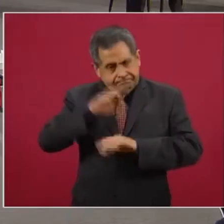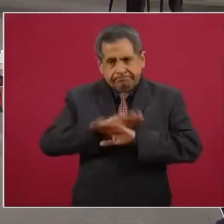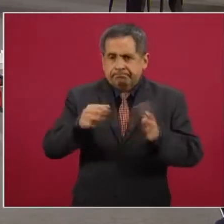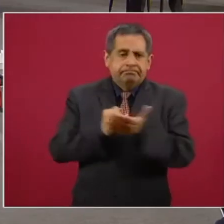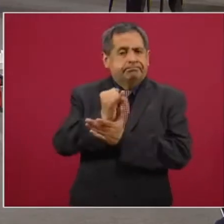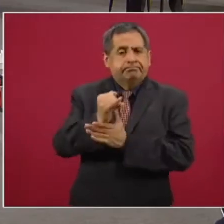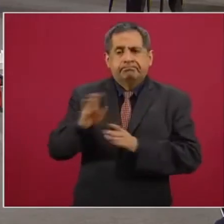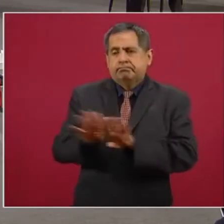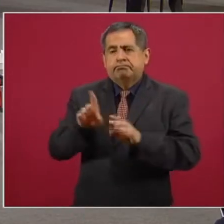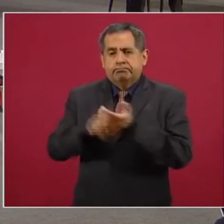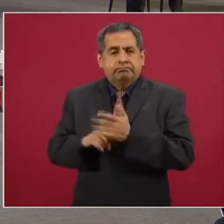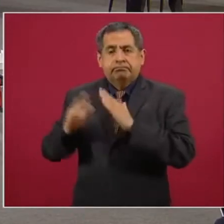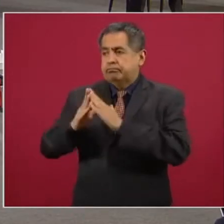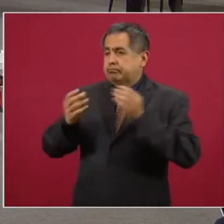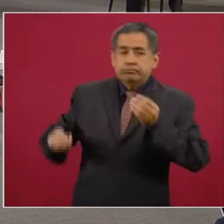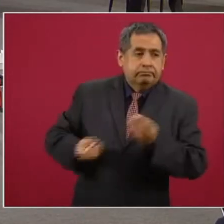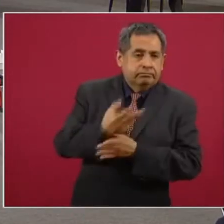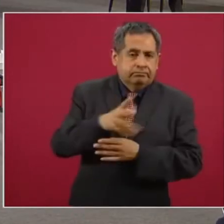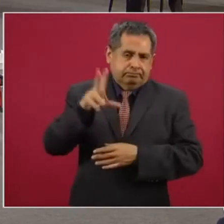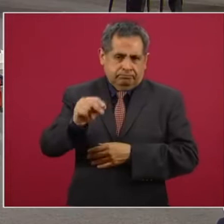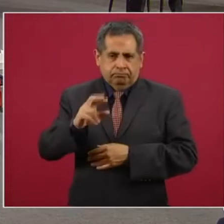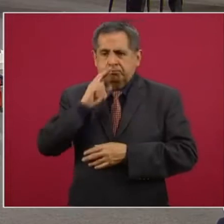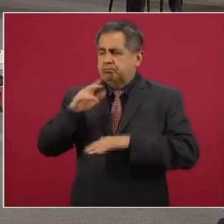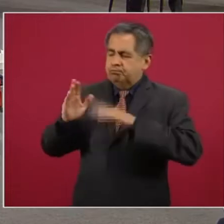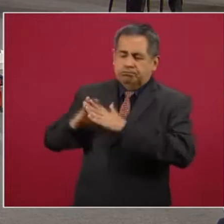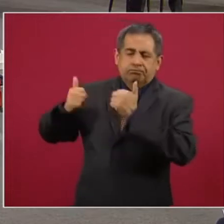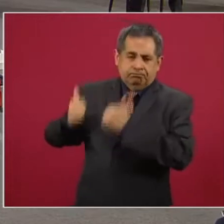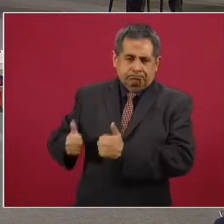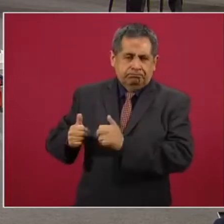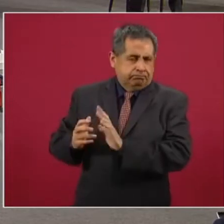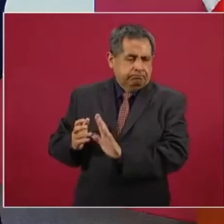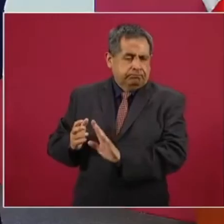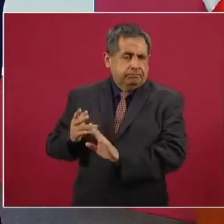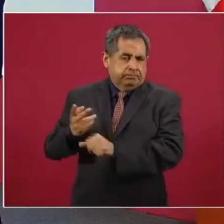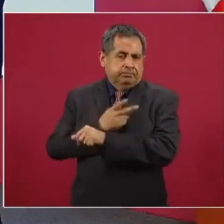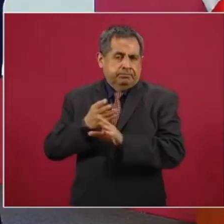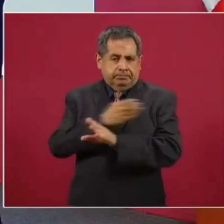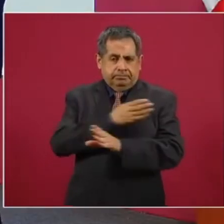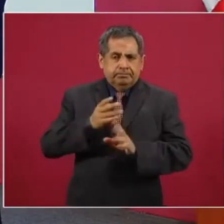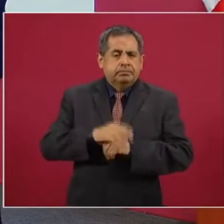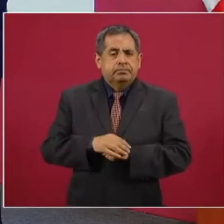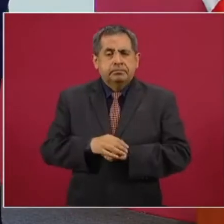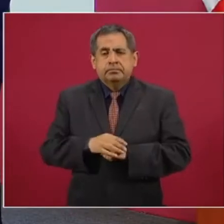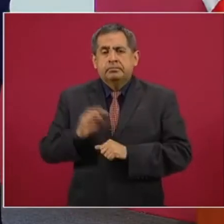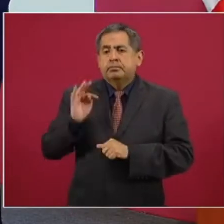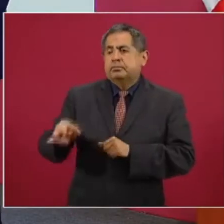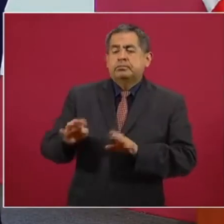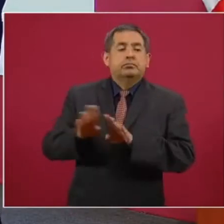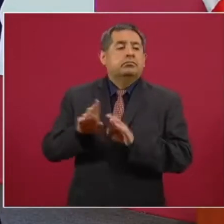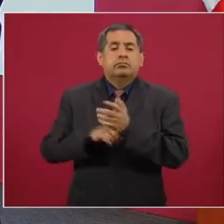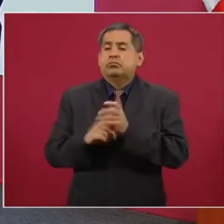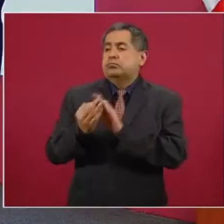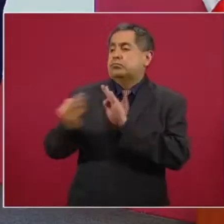administrativo, reducir la movilidad de las personas en el espacio público. No solamente su movilidad en términos de la